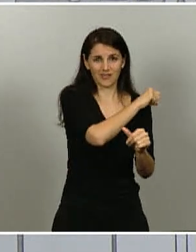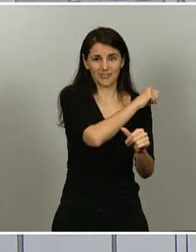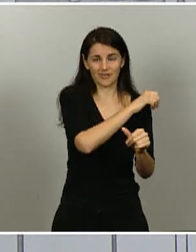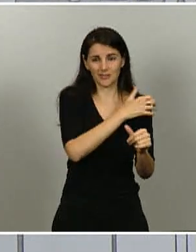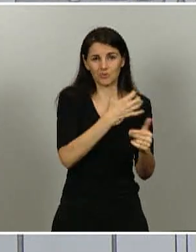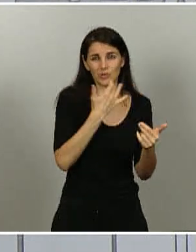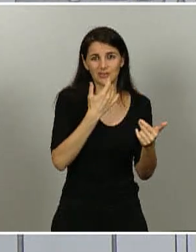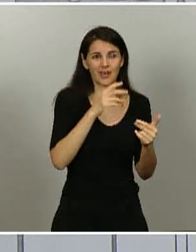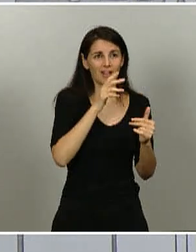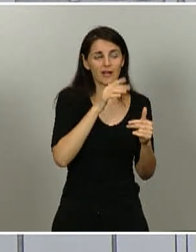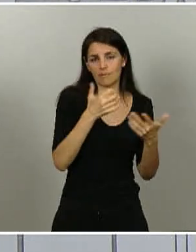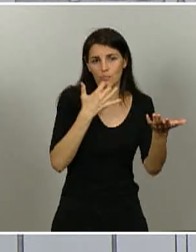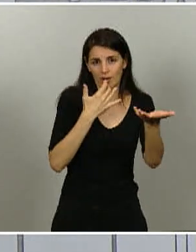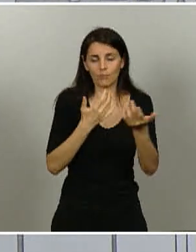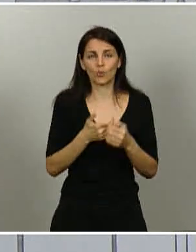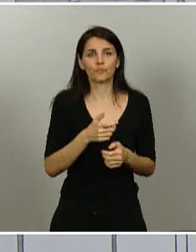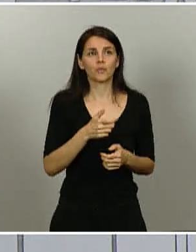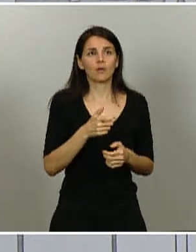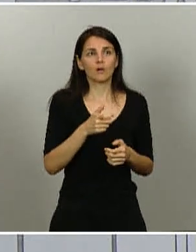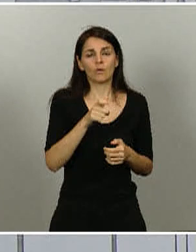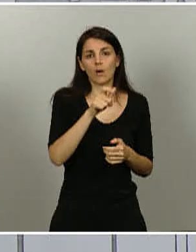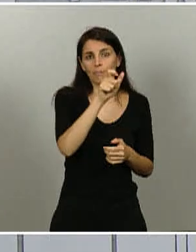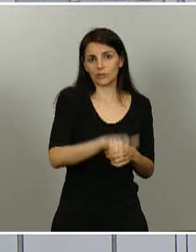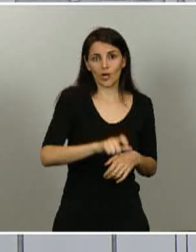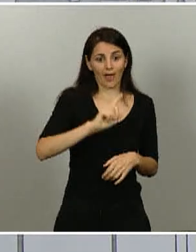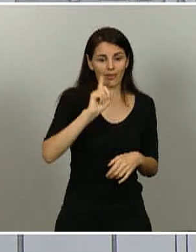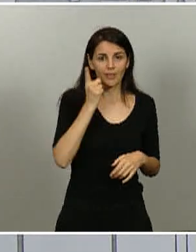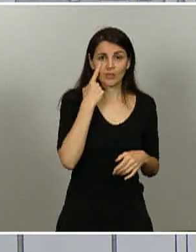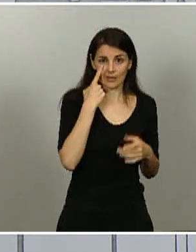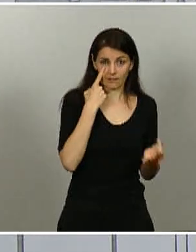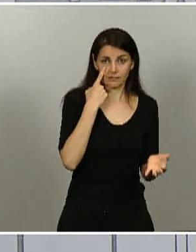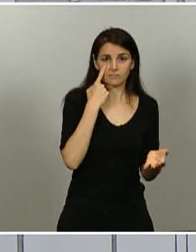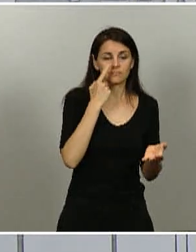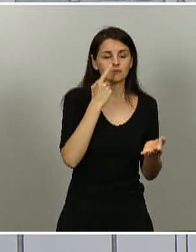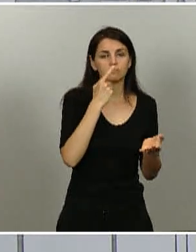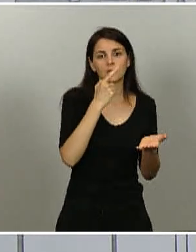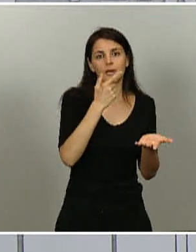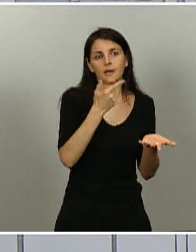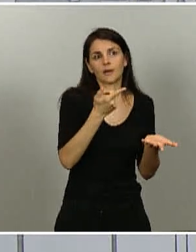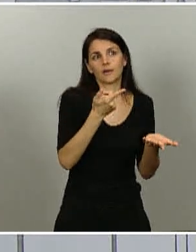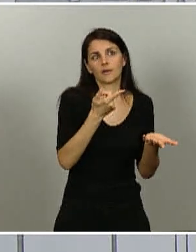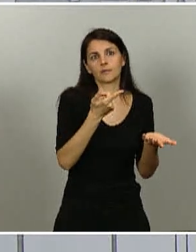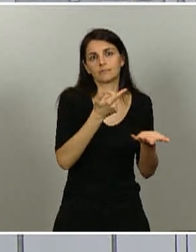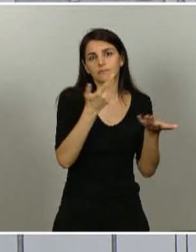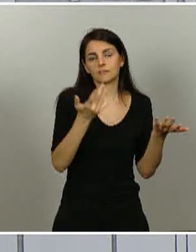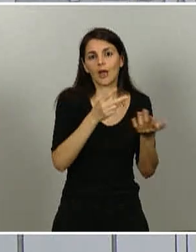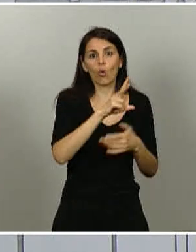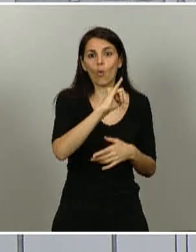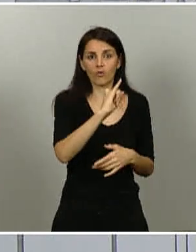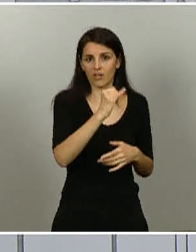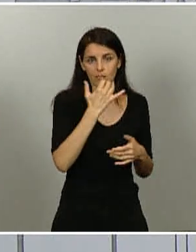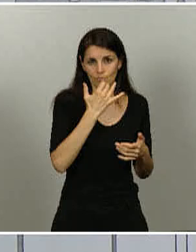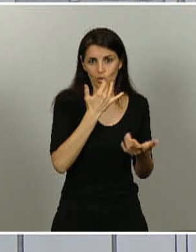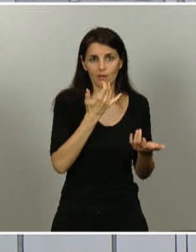persona inicialmente diagnosticada y notificada se ingresa en UCI o,